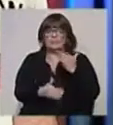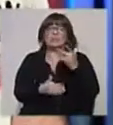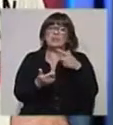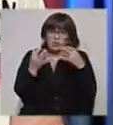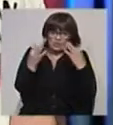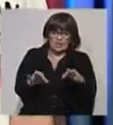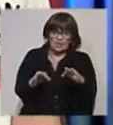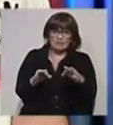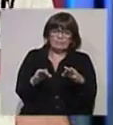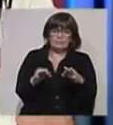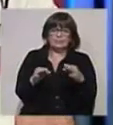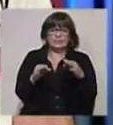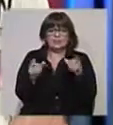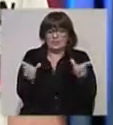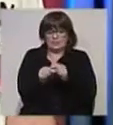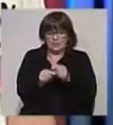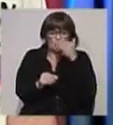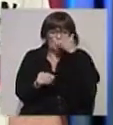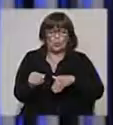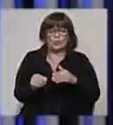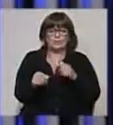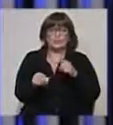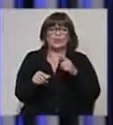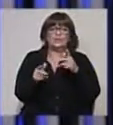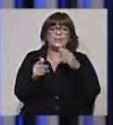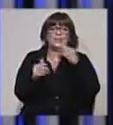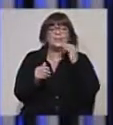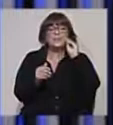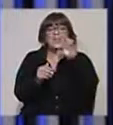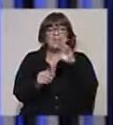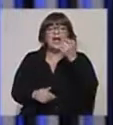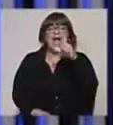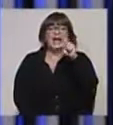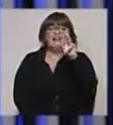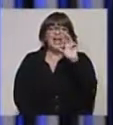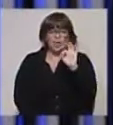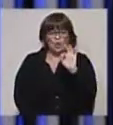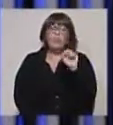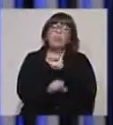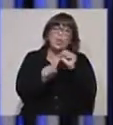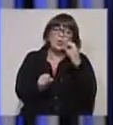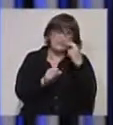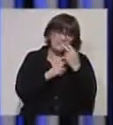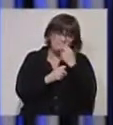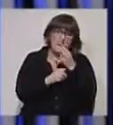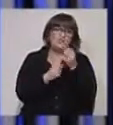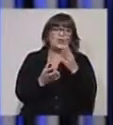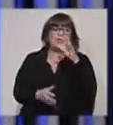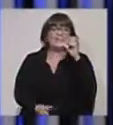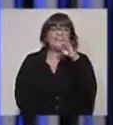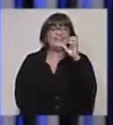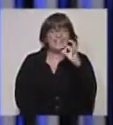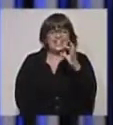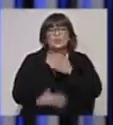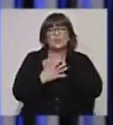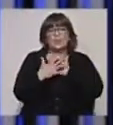enteros al tramo final de este. Le mandamos un beso a Alvarito Carballo, que capaz que nos está viendo, que Fernando Tetes lo está